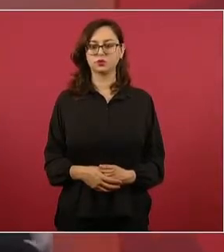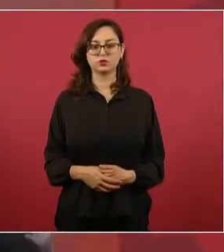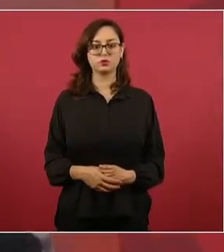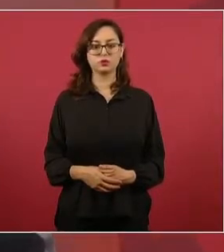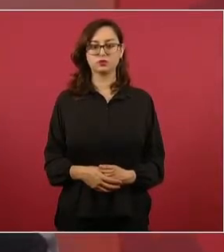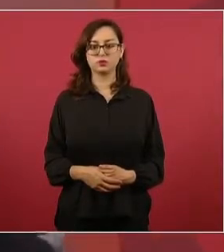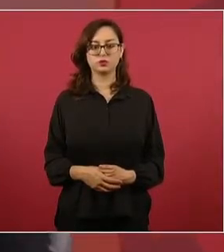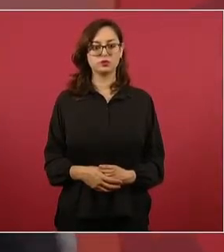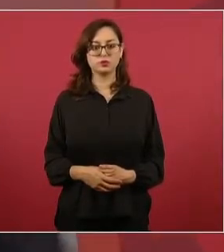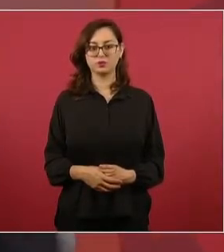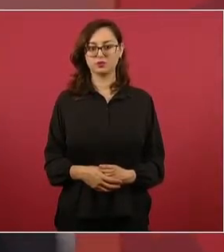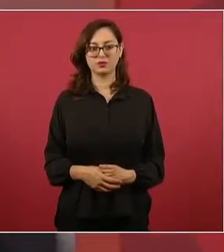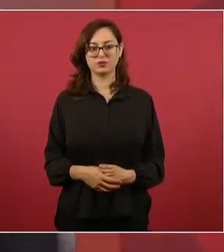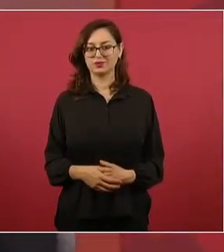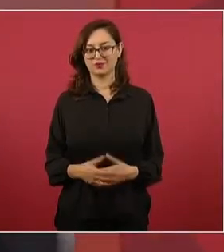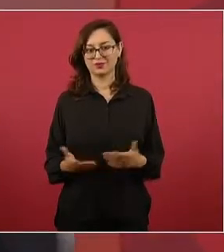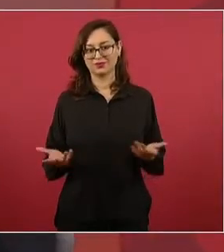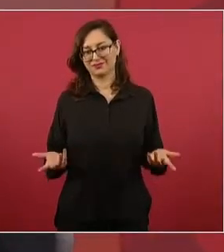hasta hubieron aplausos.